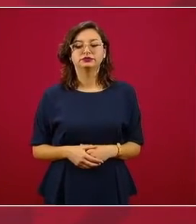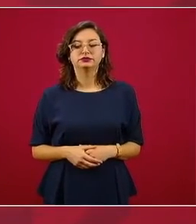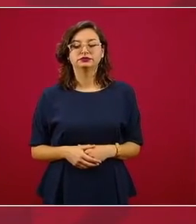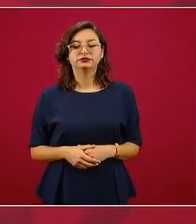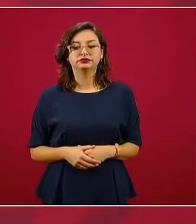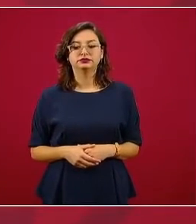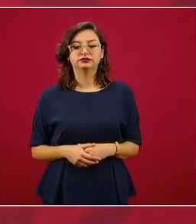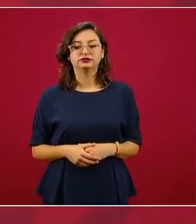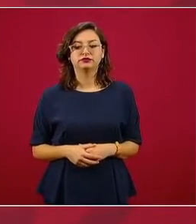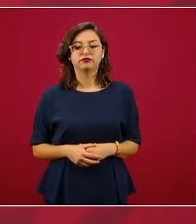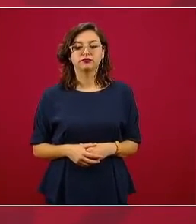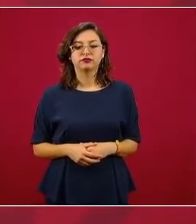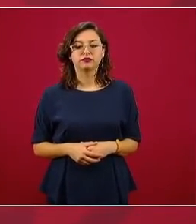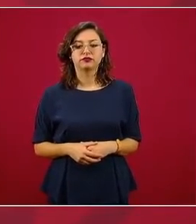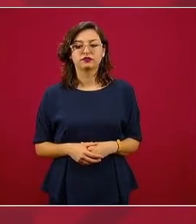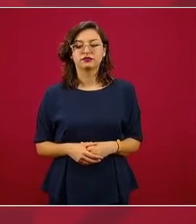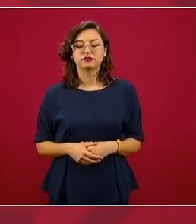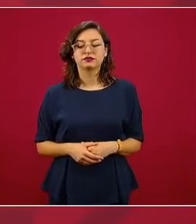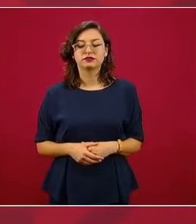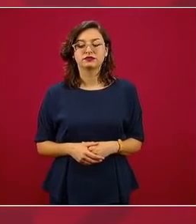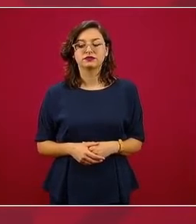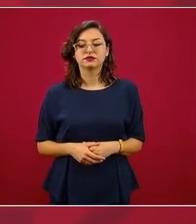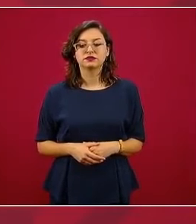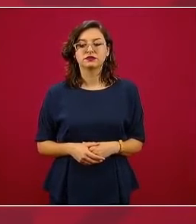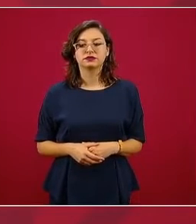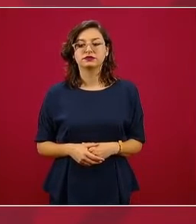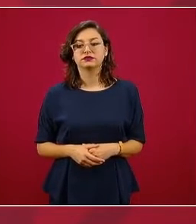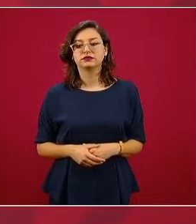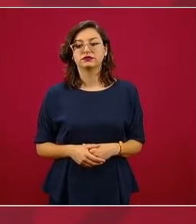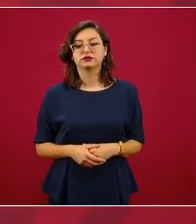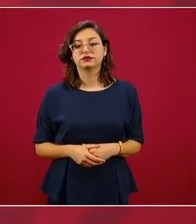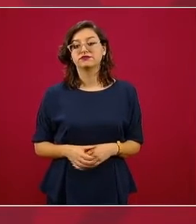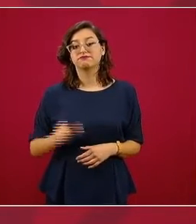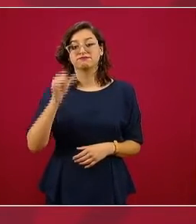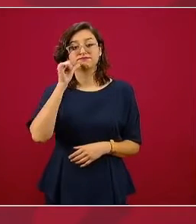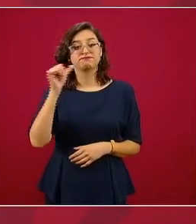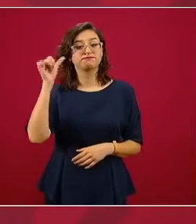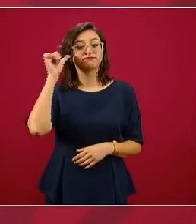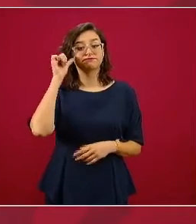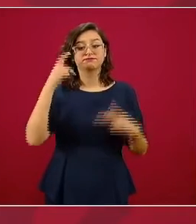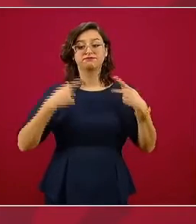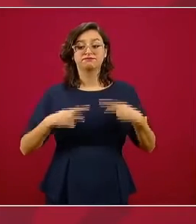Lo de ayer, que aumentó mucho el número de fallecidos,